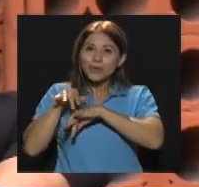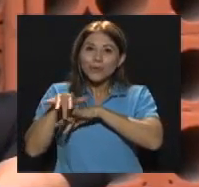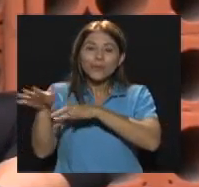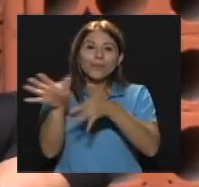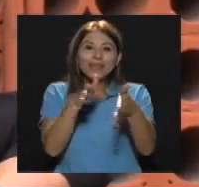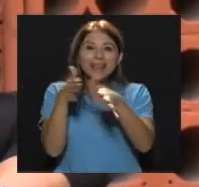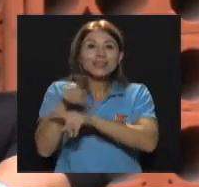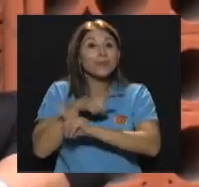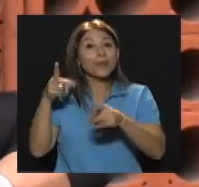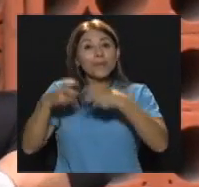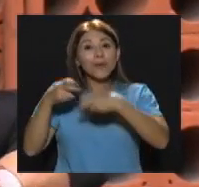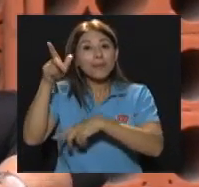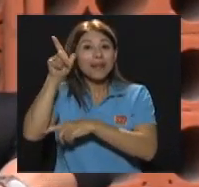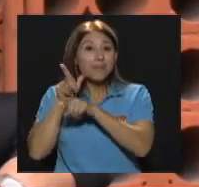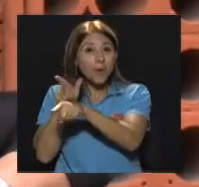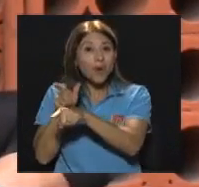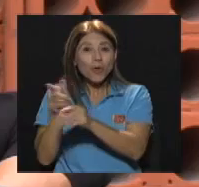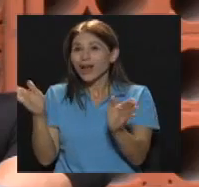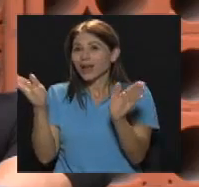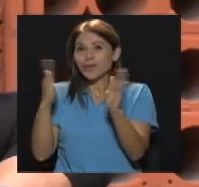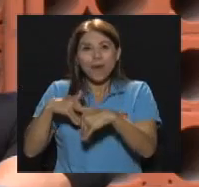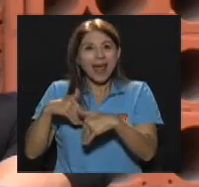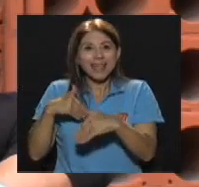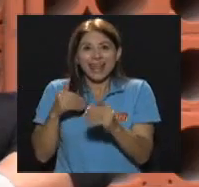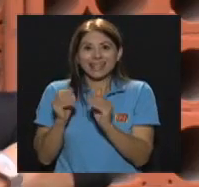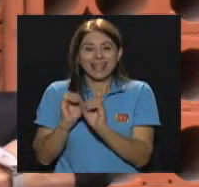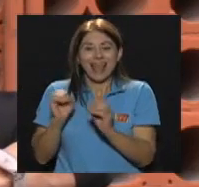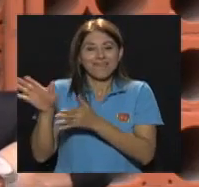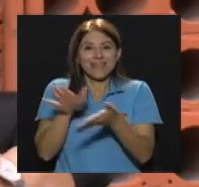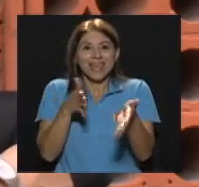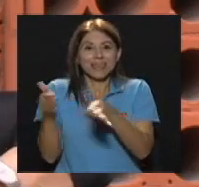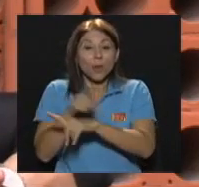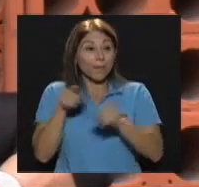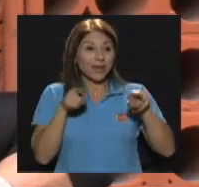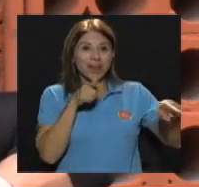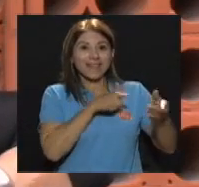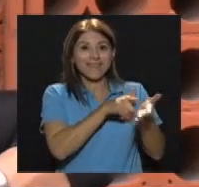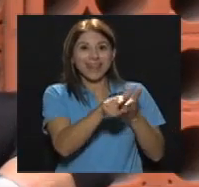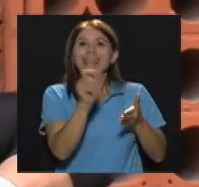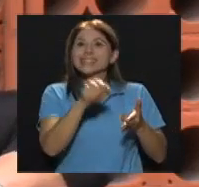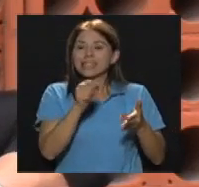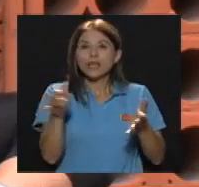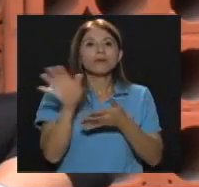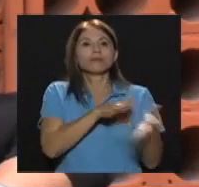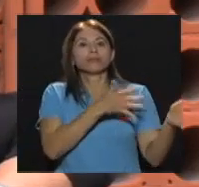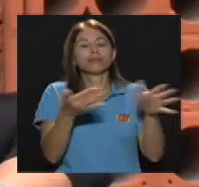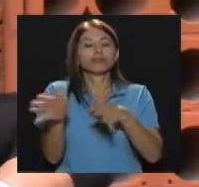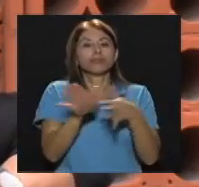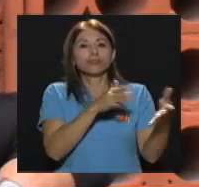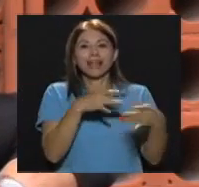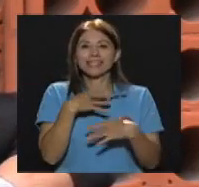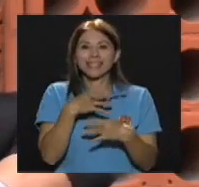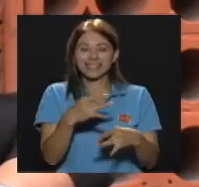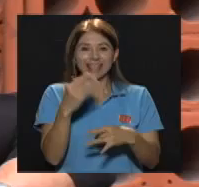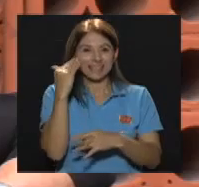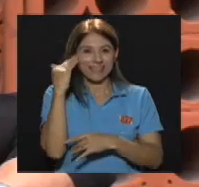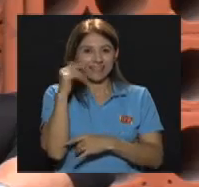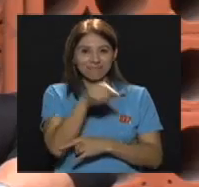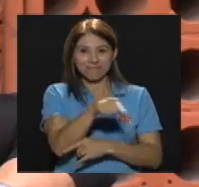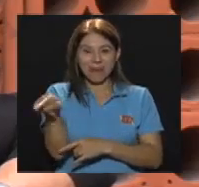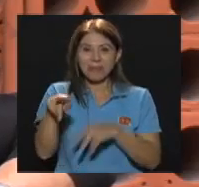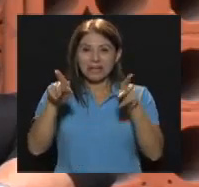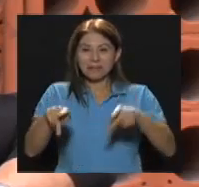¿verdad? En cambio en Liberia sí hay viento, ¿verdad? Entonces, eso es interesante tomar en cuenta también para el confort de los